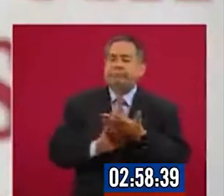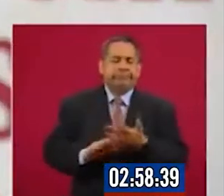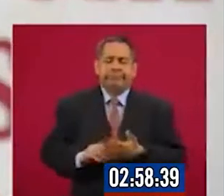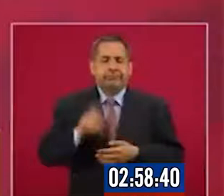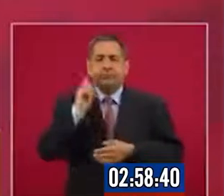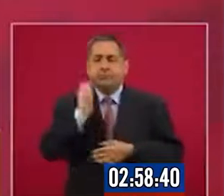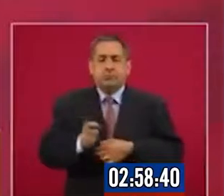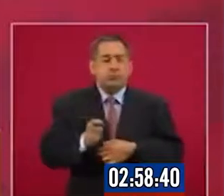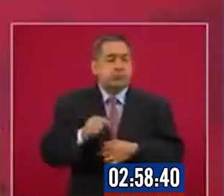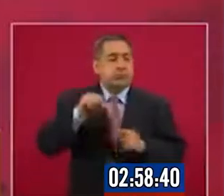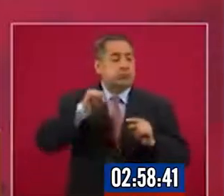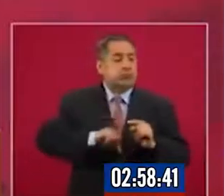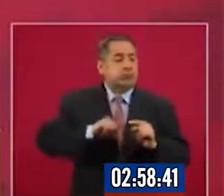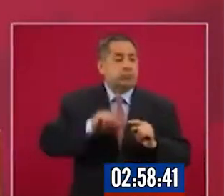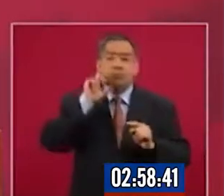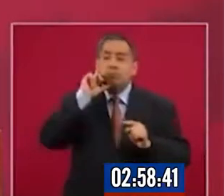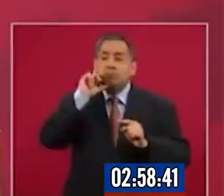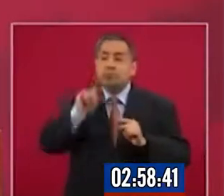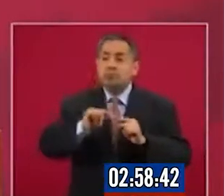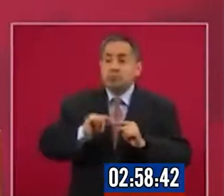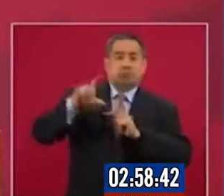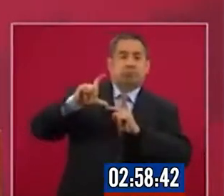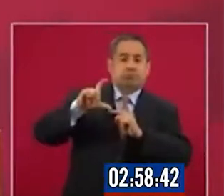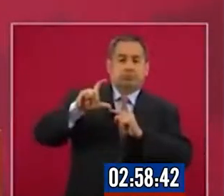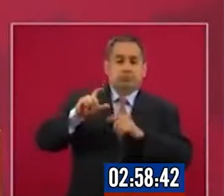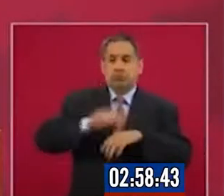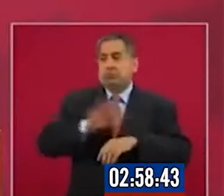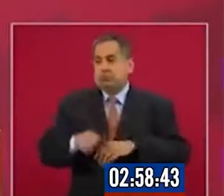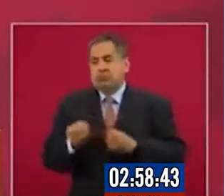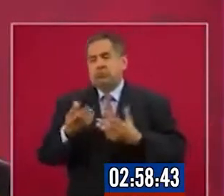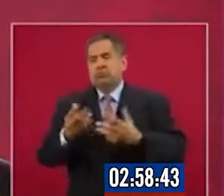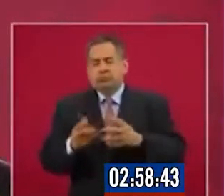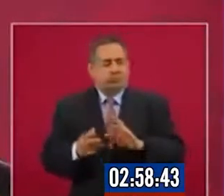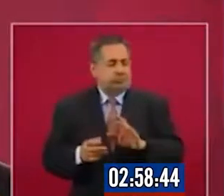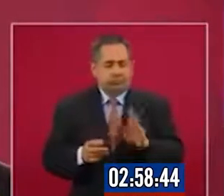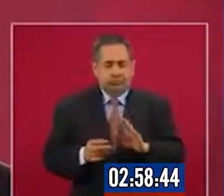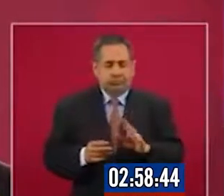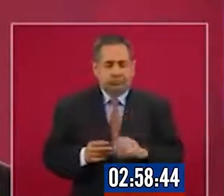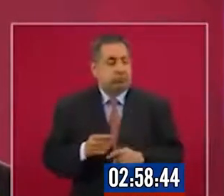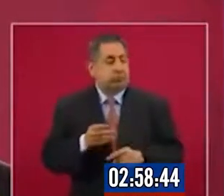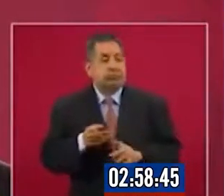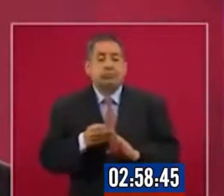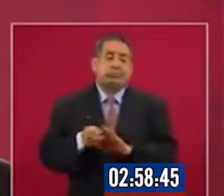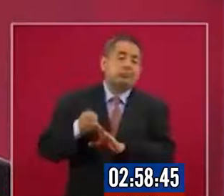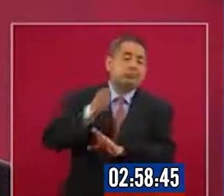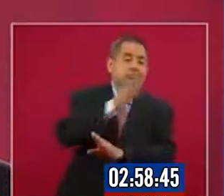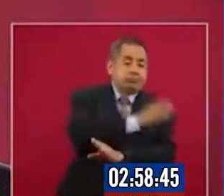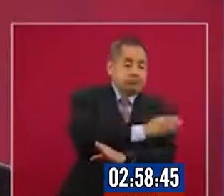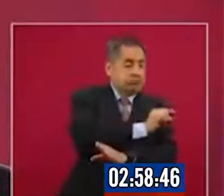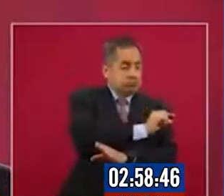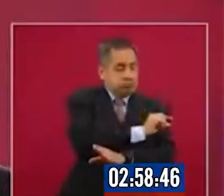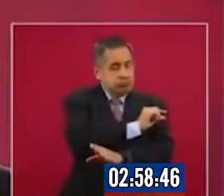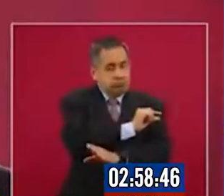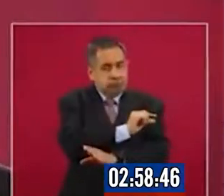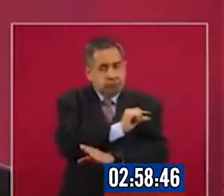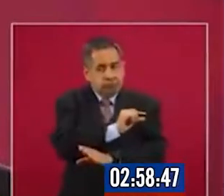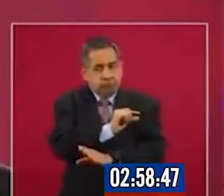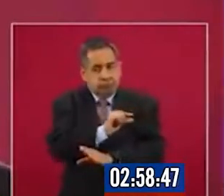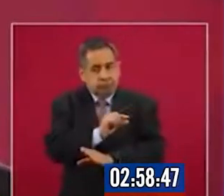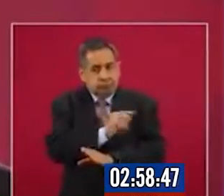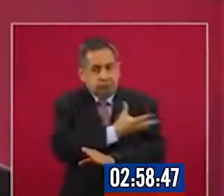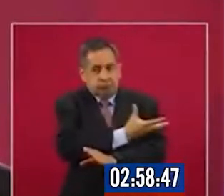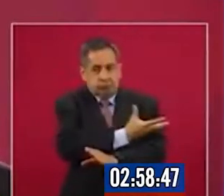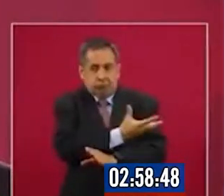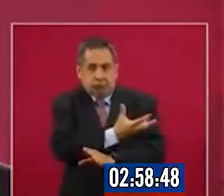que es un incremento brusco de la mortalidad. No ocurrió así. Lo que tenemos es una reclasificación